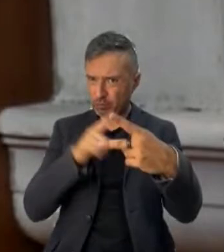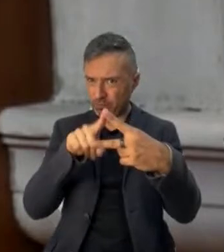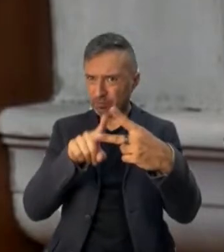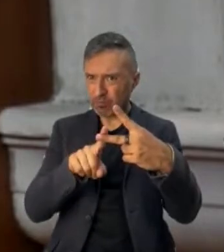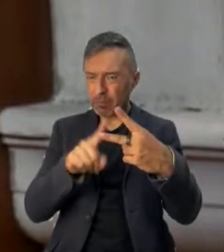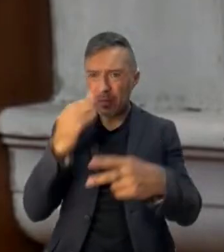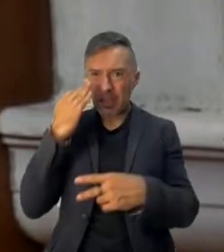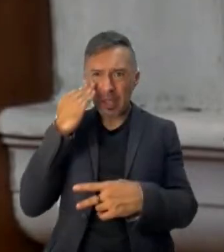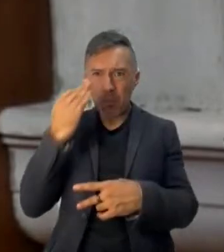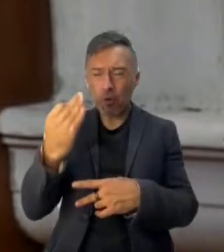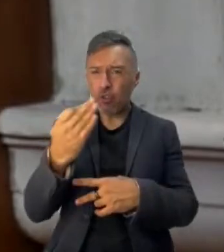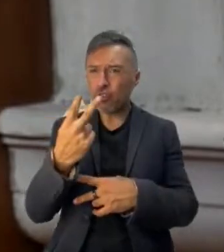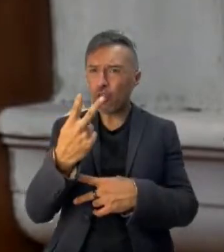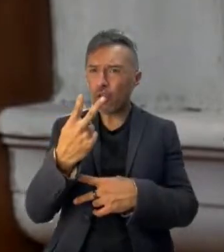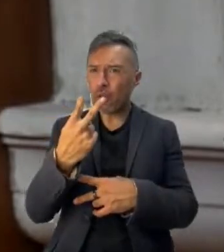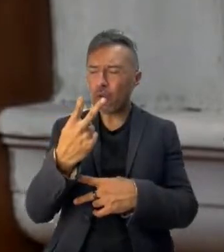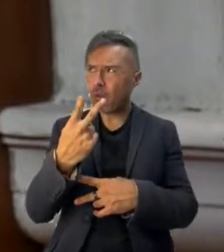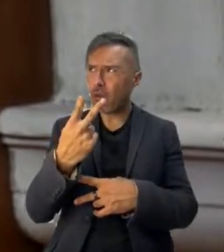tres años completamente